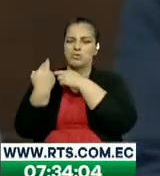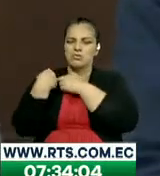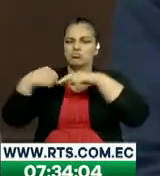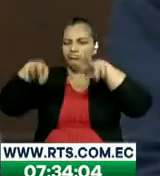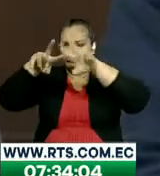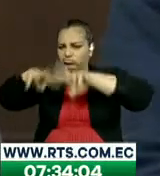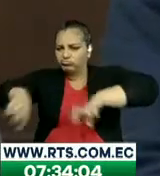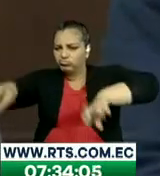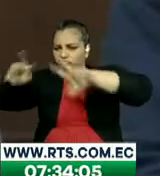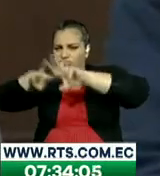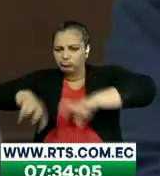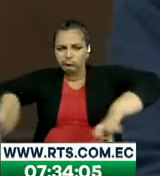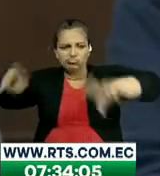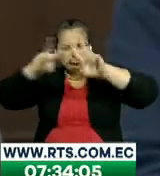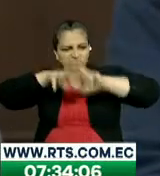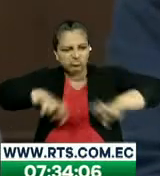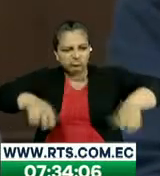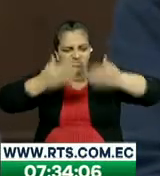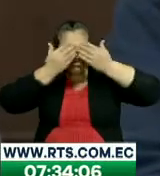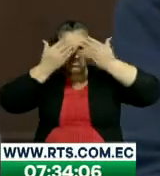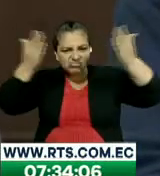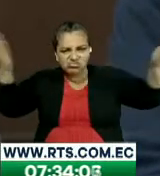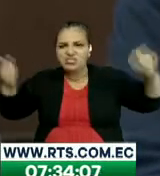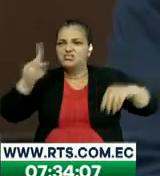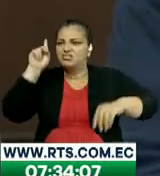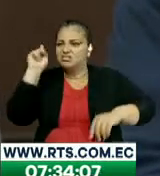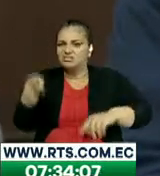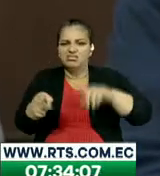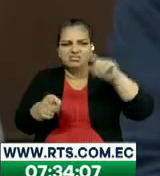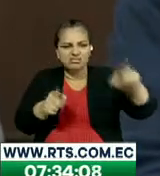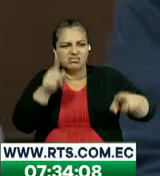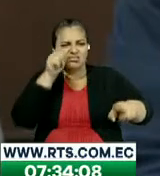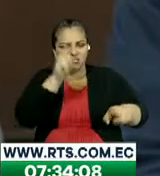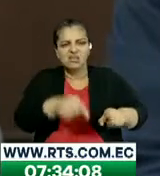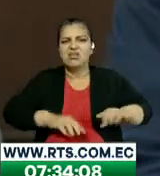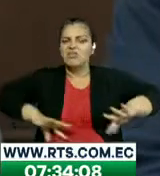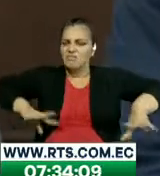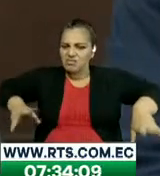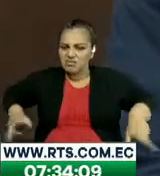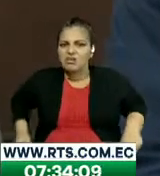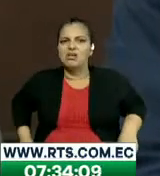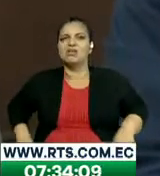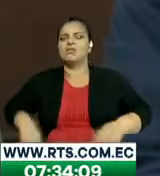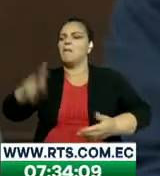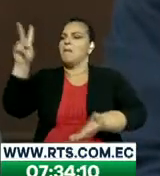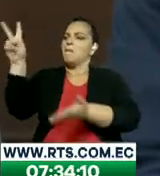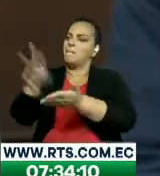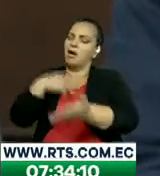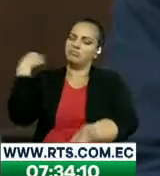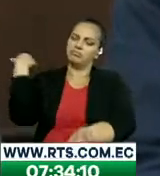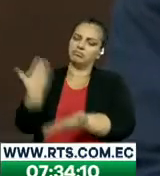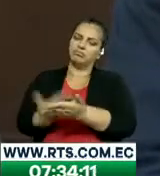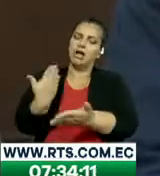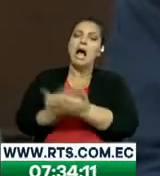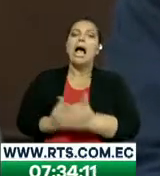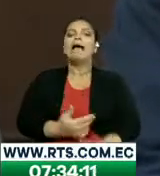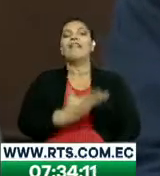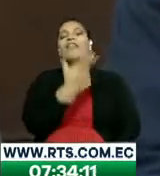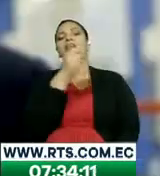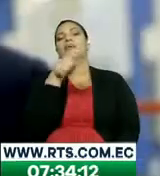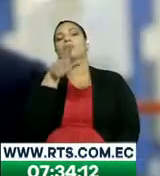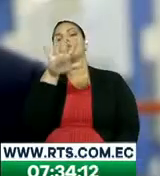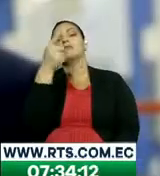de 13.5 millones de dólares. Y con esto le respondemos, ya los